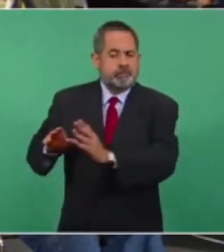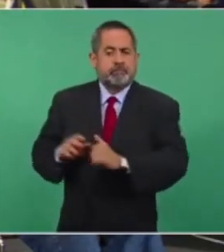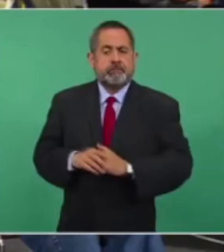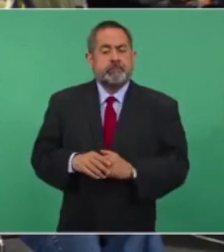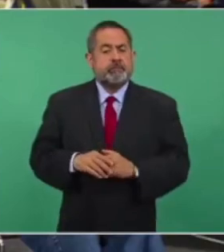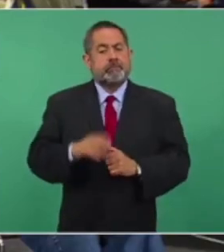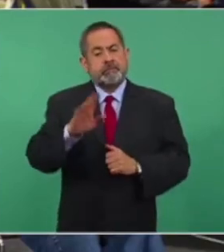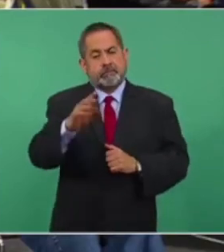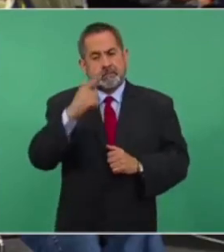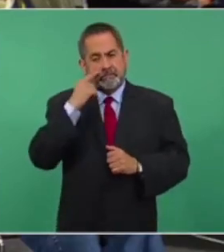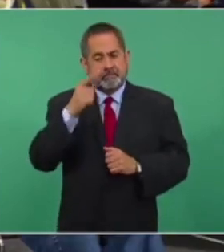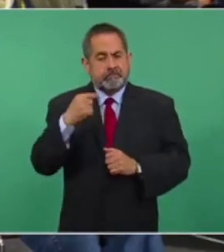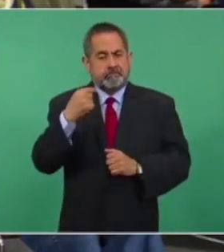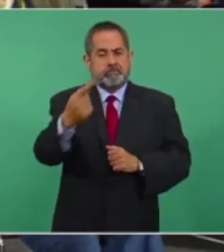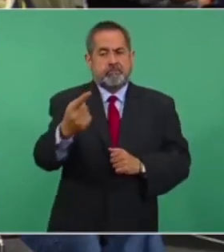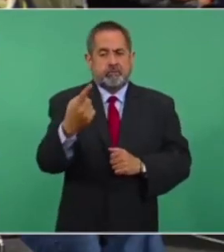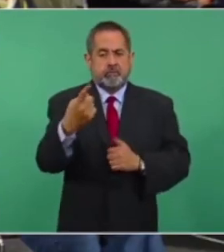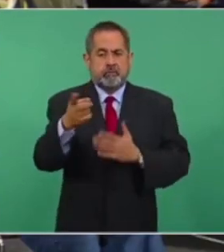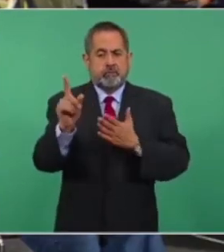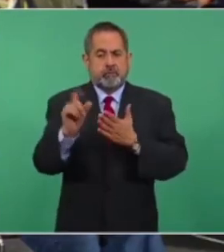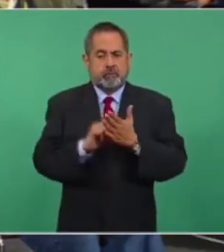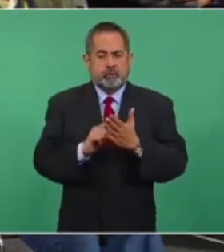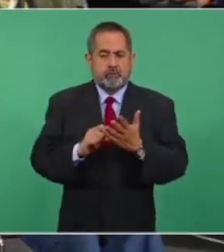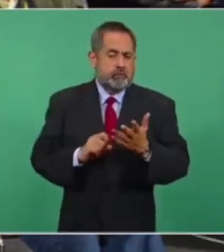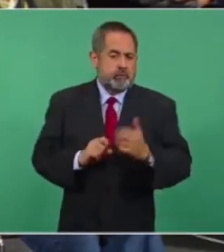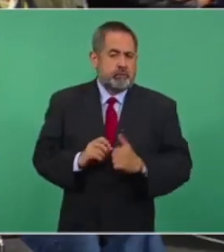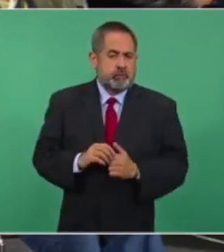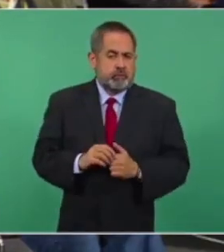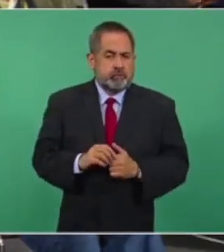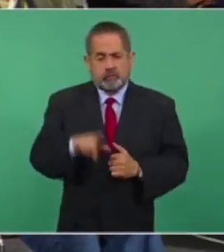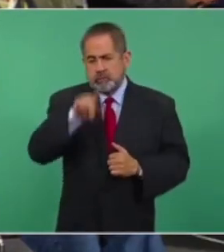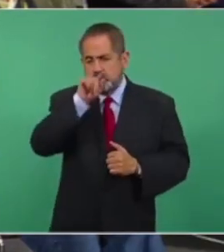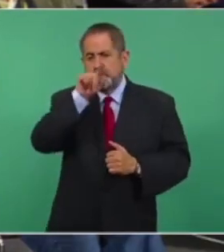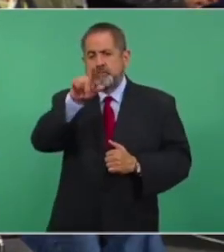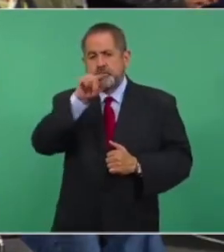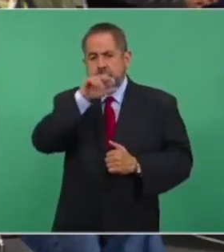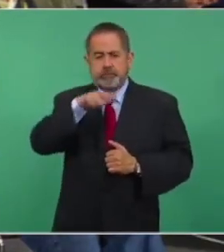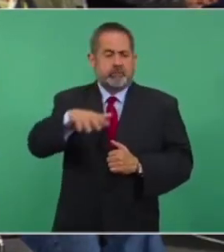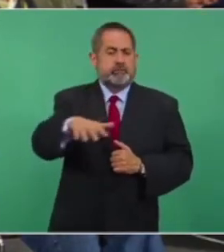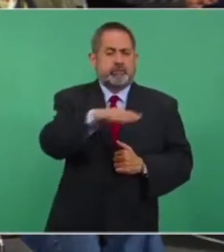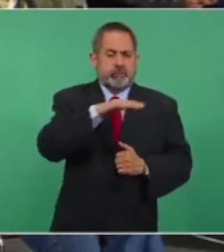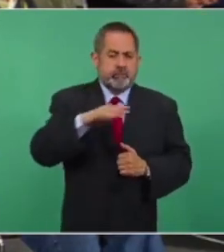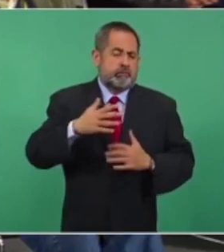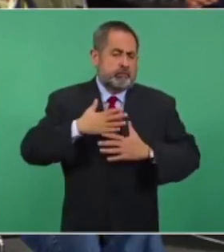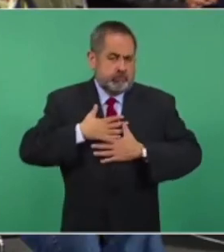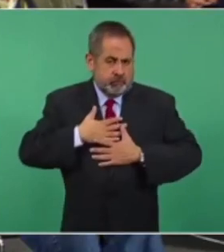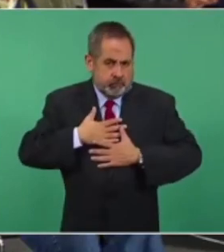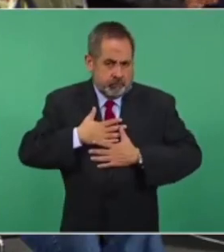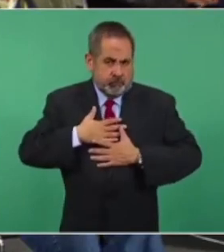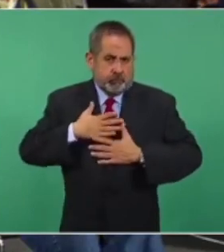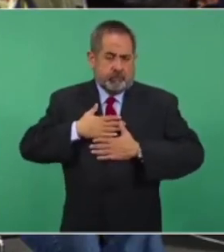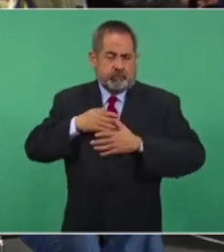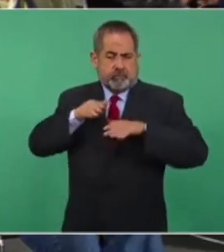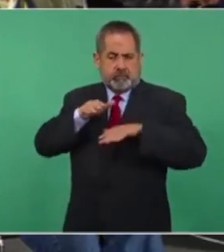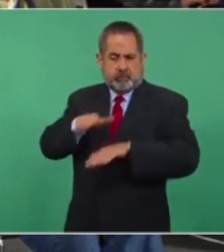un mes, presidente, en Jalisco, yo voy a hablar por Puerto Vallarta, pero en todo el